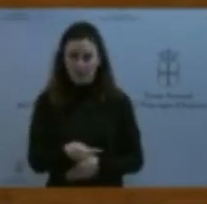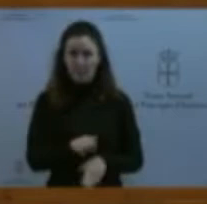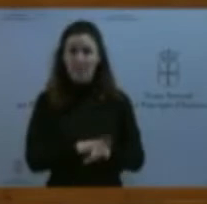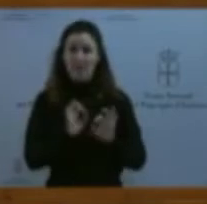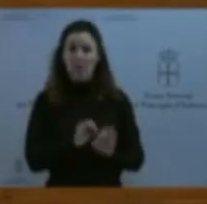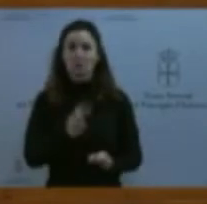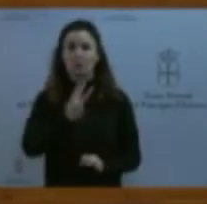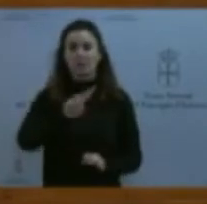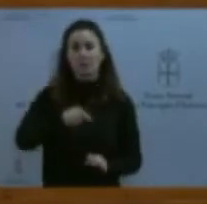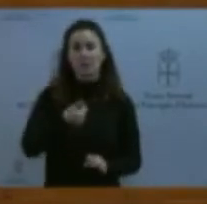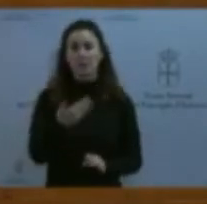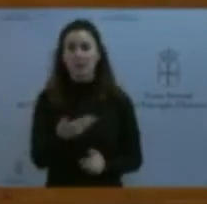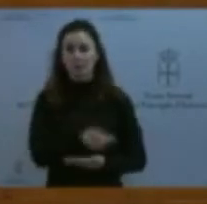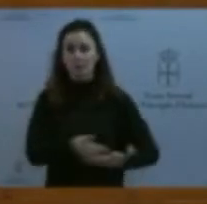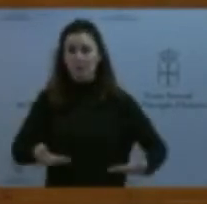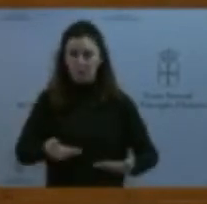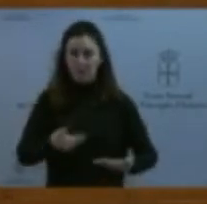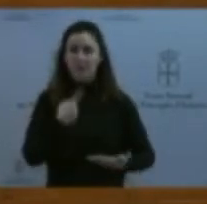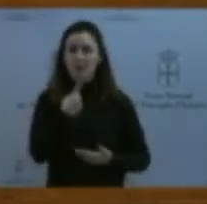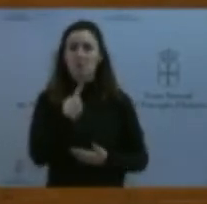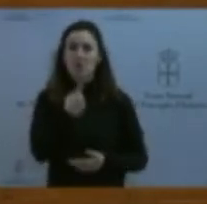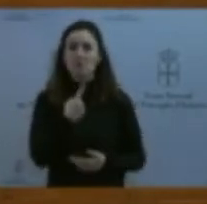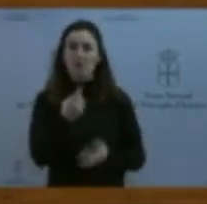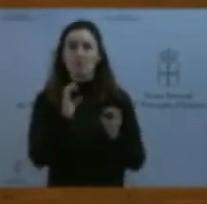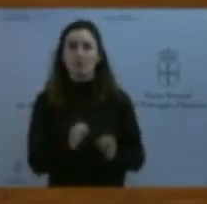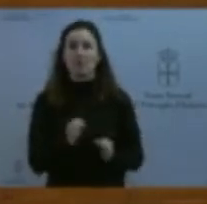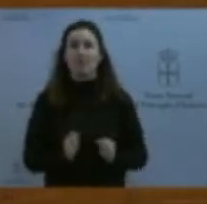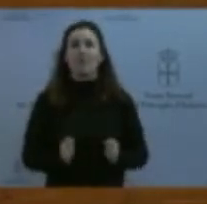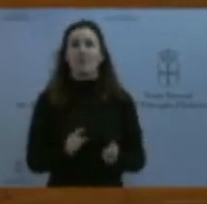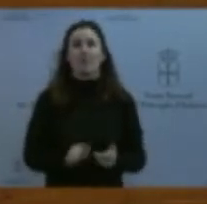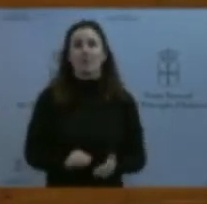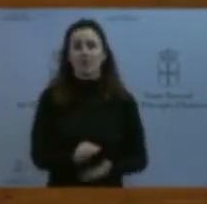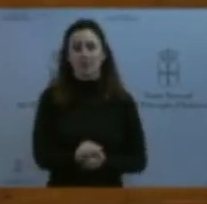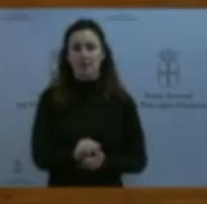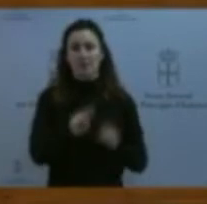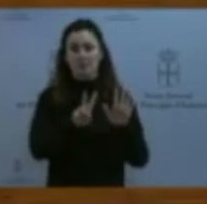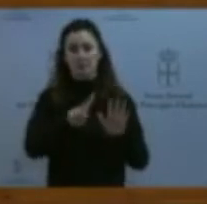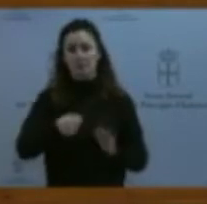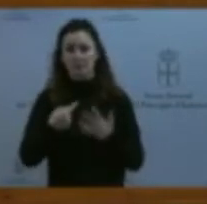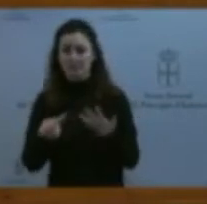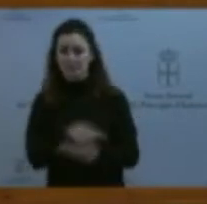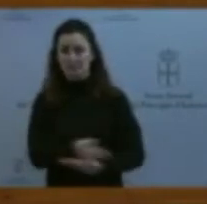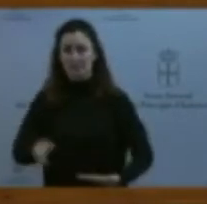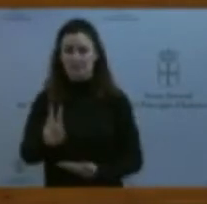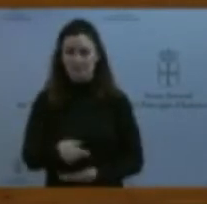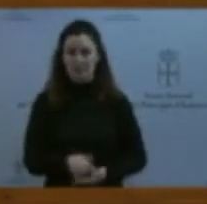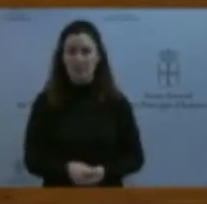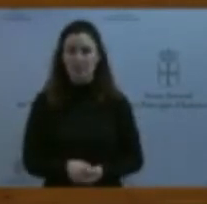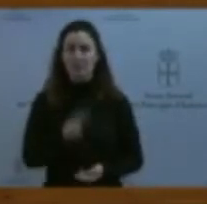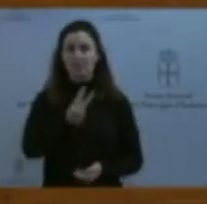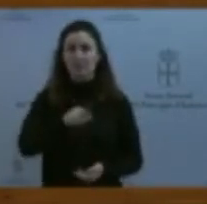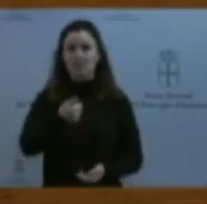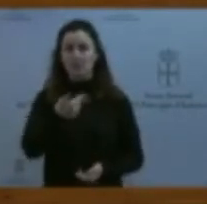y el importe adjudicado fue de 7,6 millones de euros. 3,5 para el 2019, 3,5 para